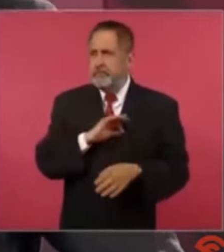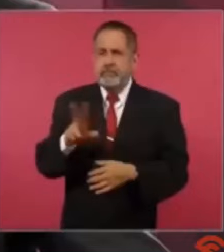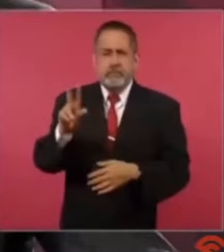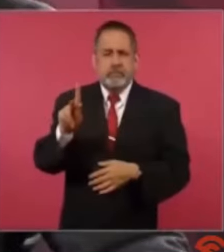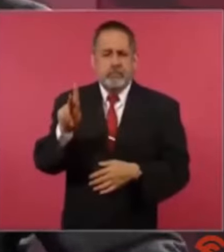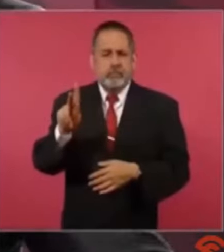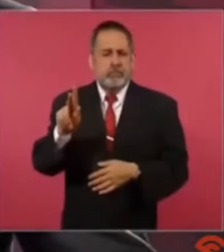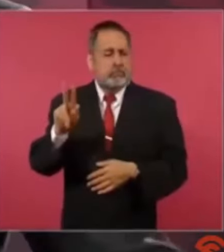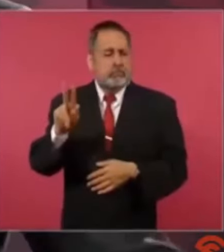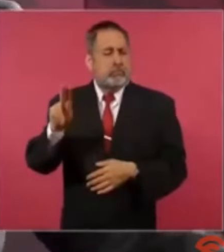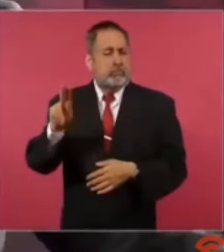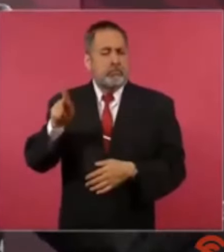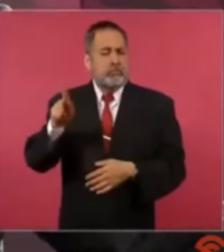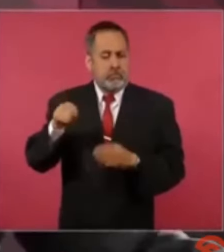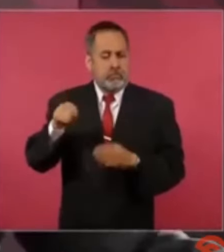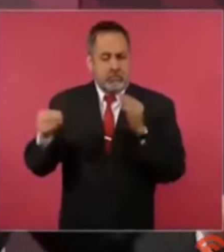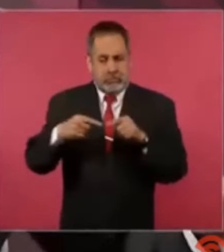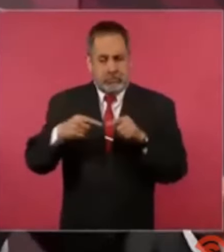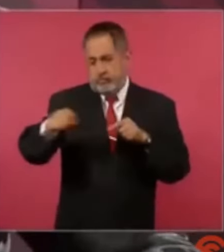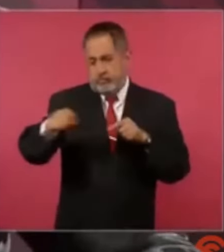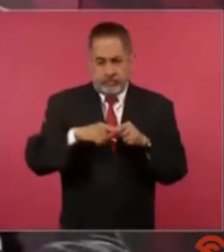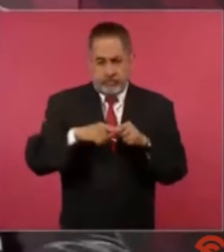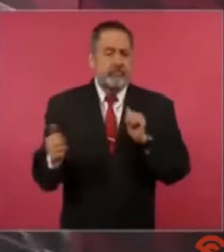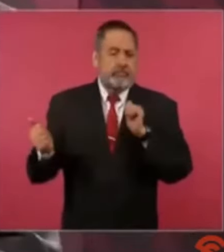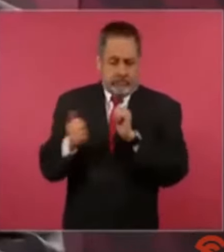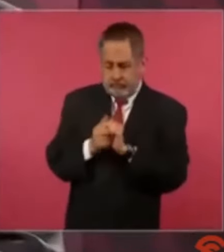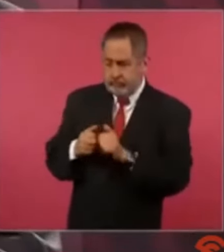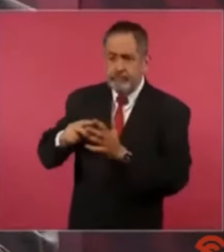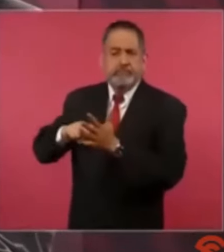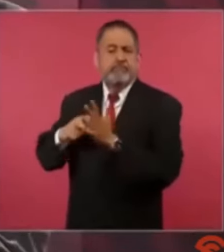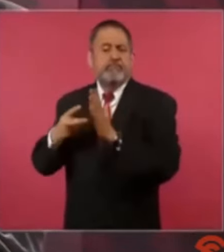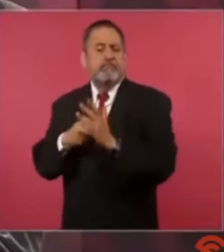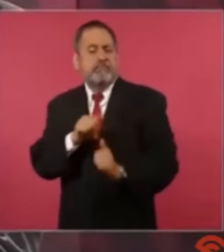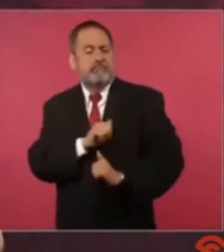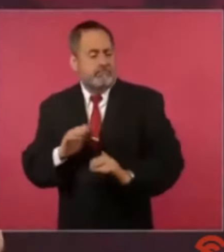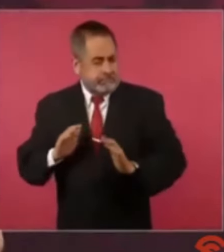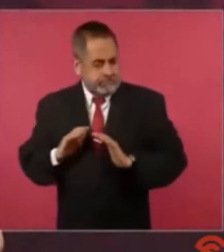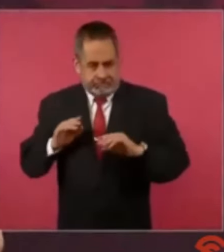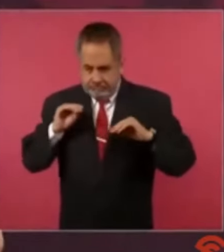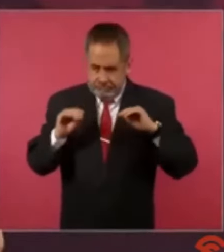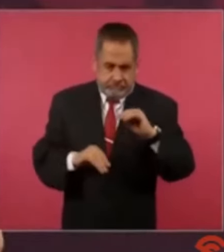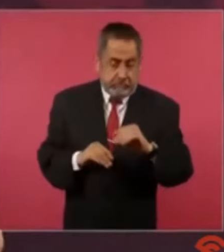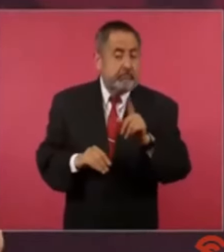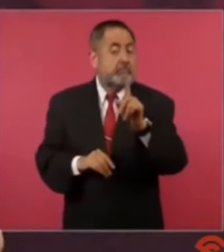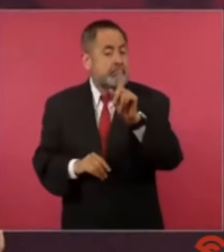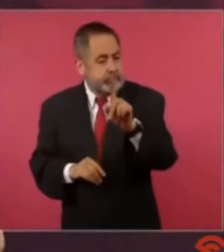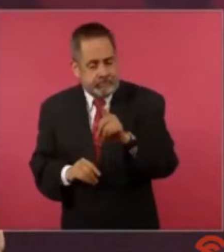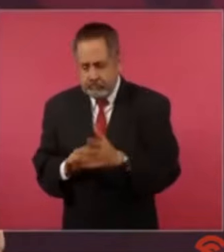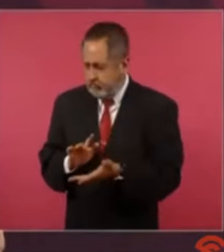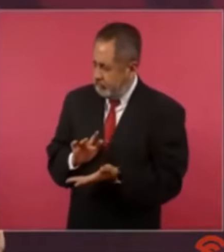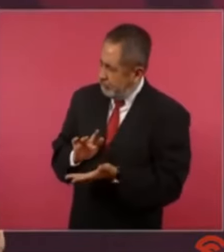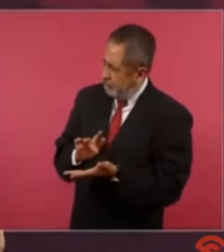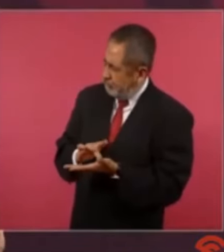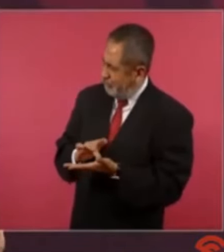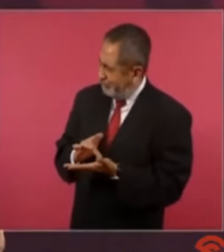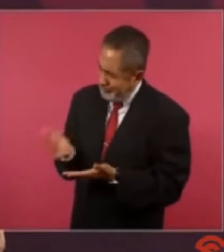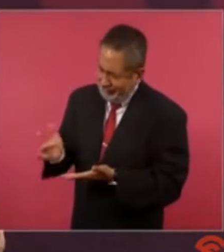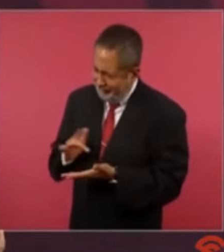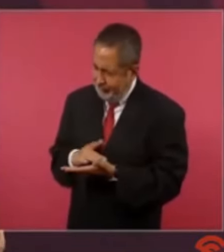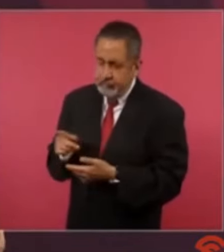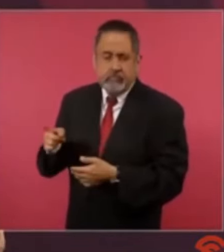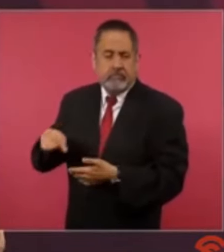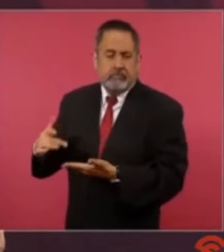kilómetros. Todo con el apoyo de ingenieros militares. Aquí quiero agradecer el